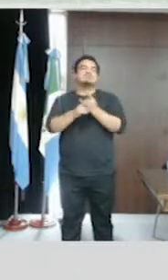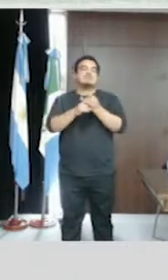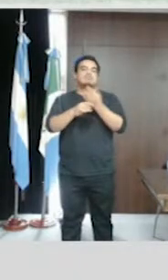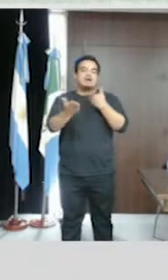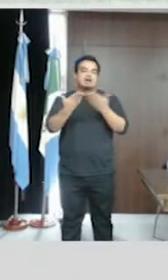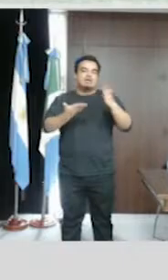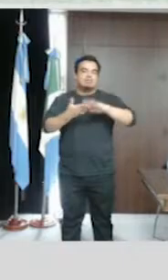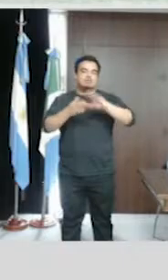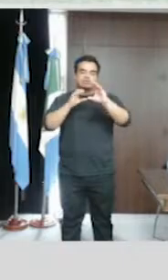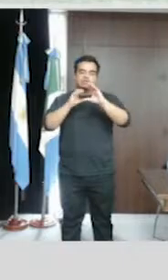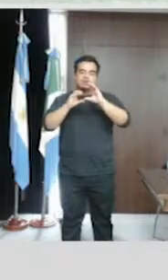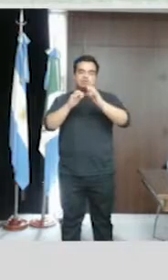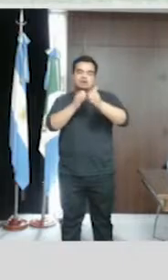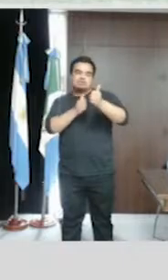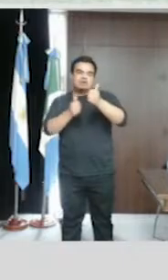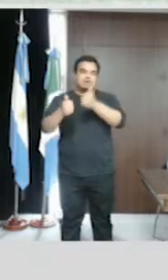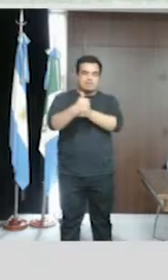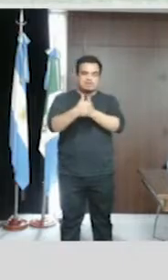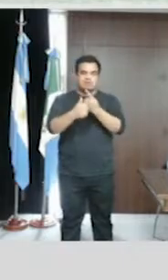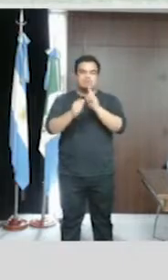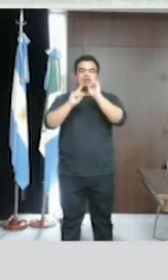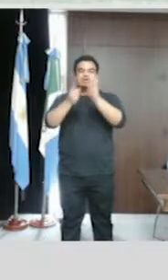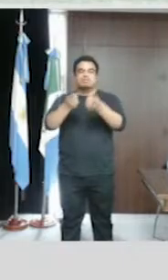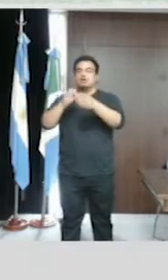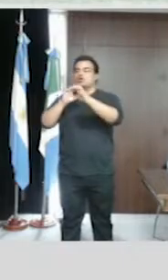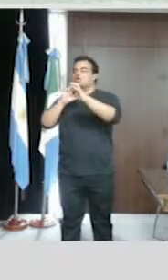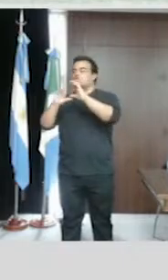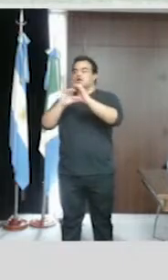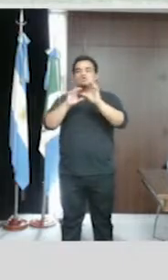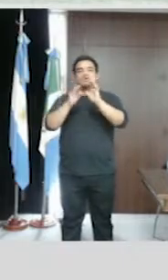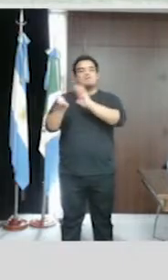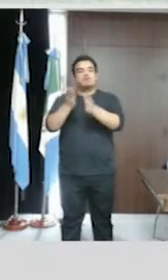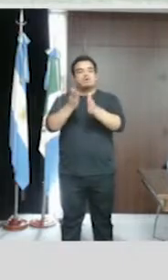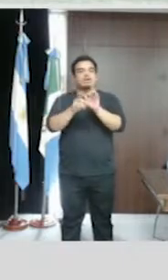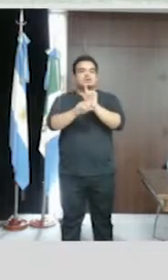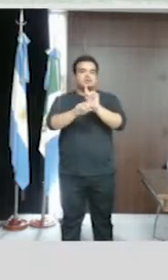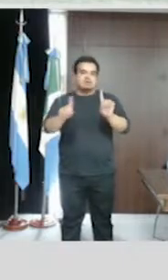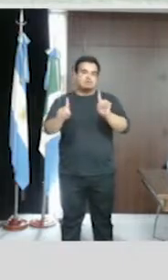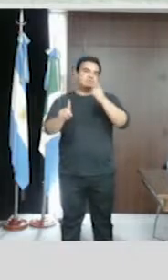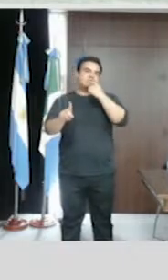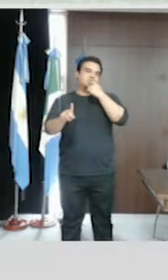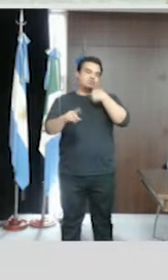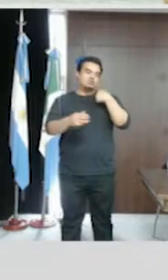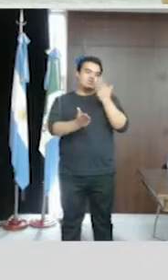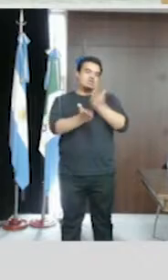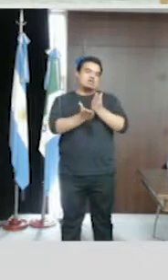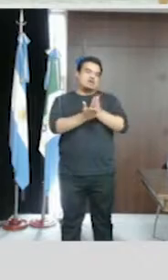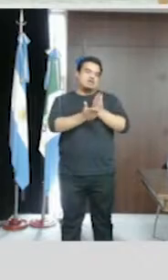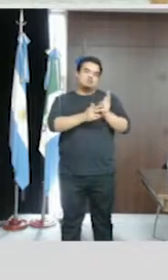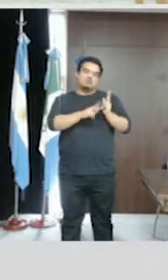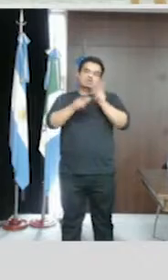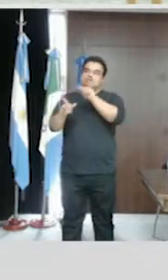una comunicación no violenta, porque nosotros no tenemos el derecho de decirle a otra persona que se va a